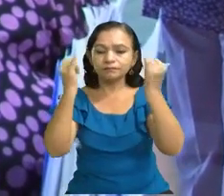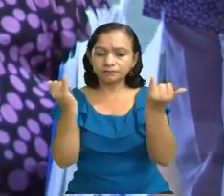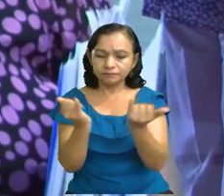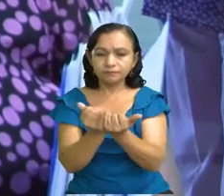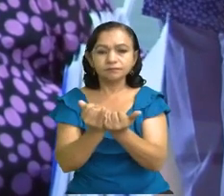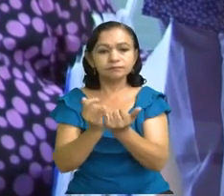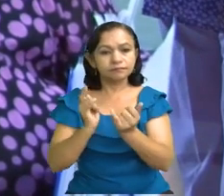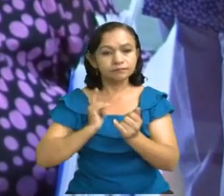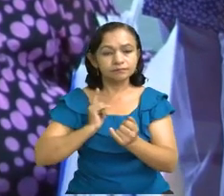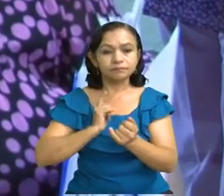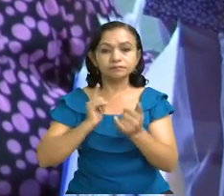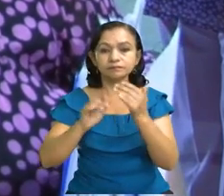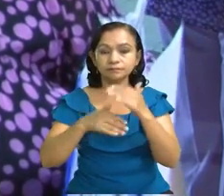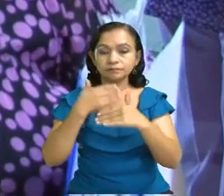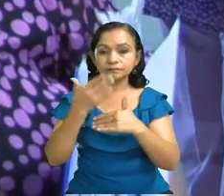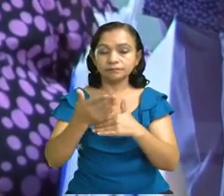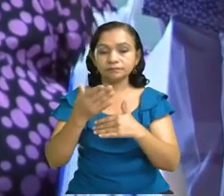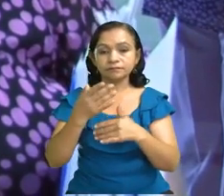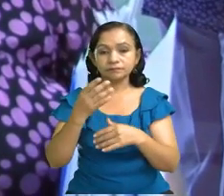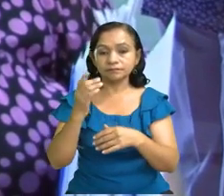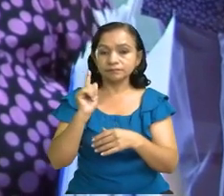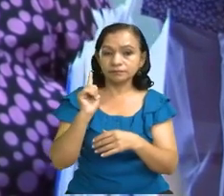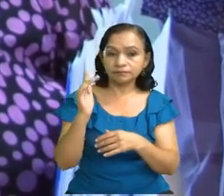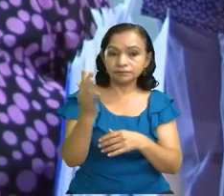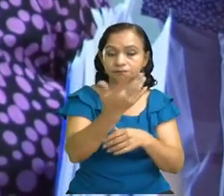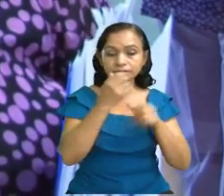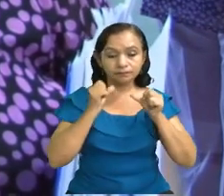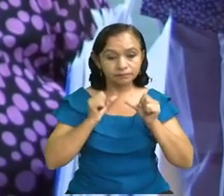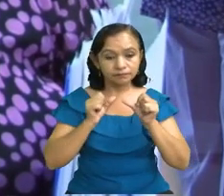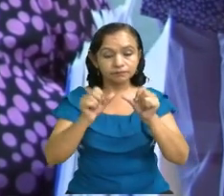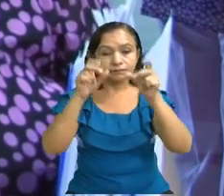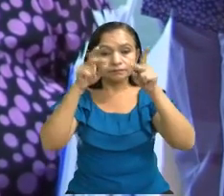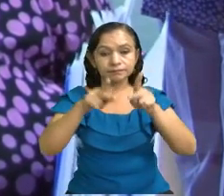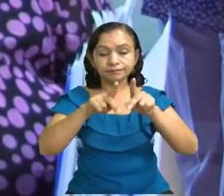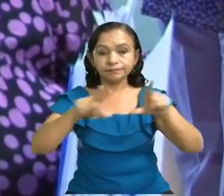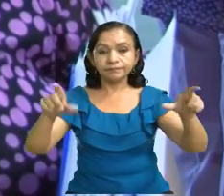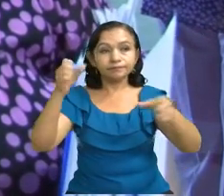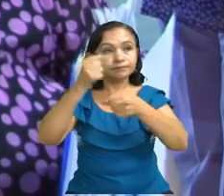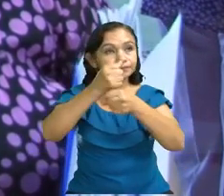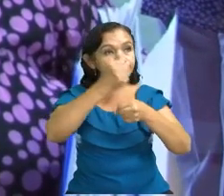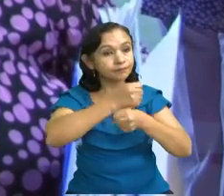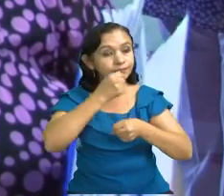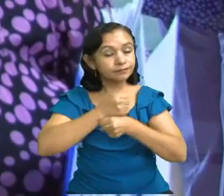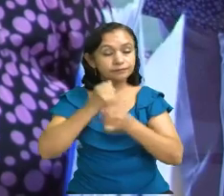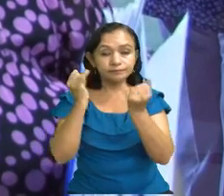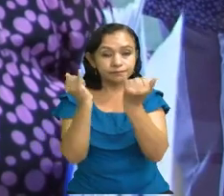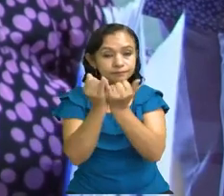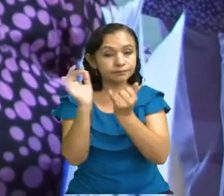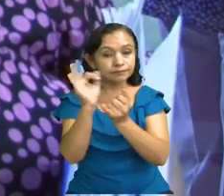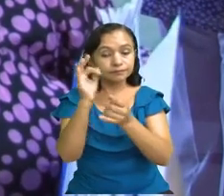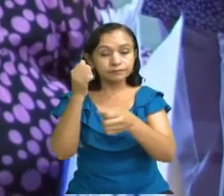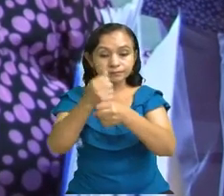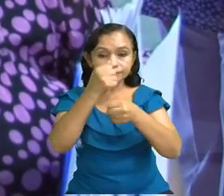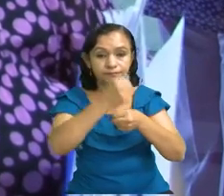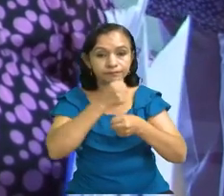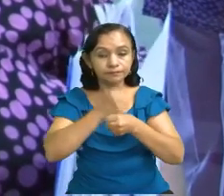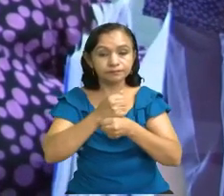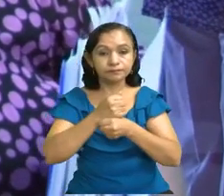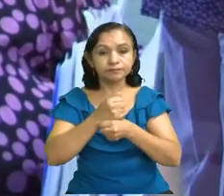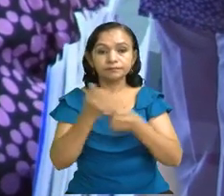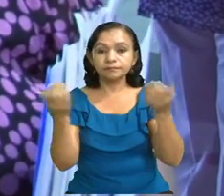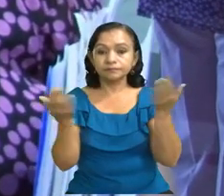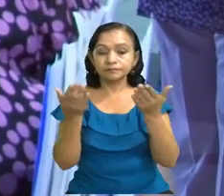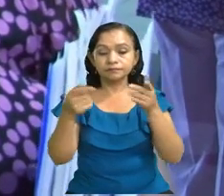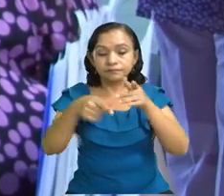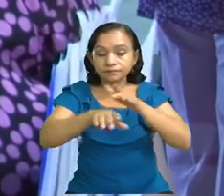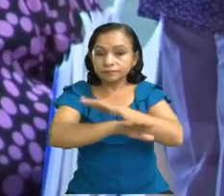internacionales. De manera que nosotros vamos a continuar en nuestro plan de trabajo con esa misma línea de acción. Y además